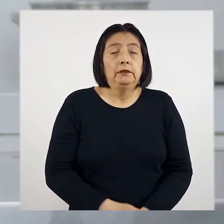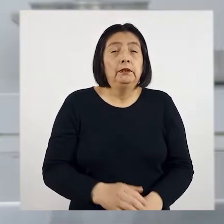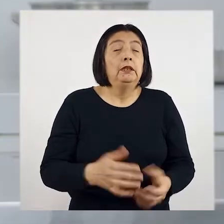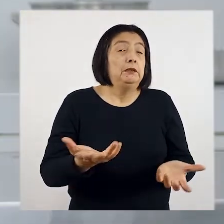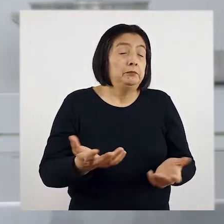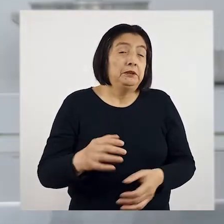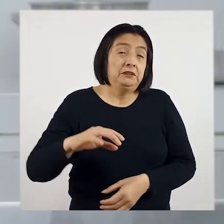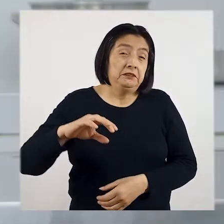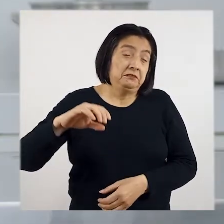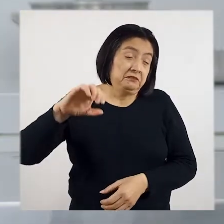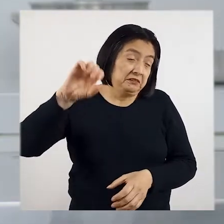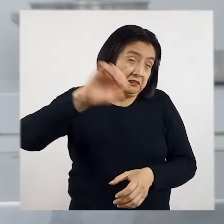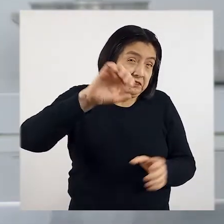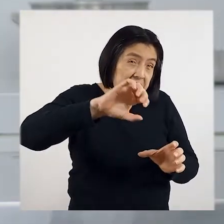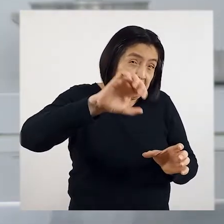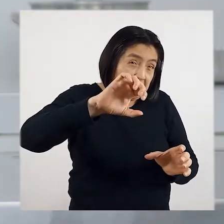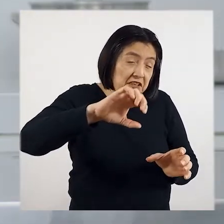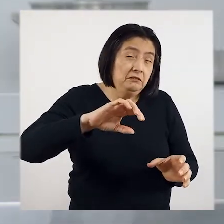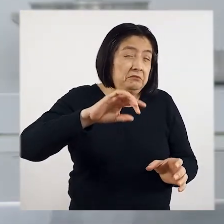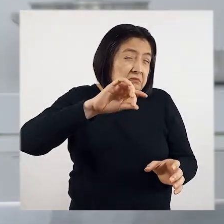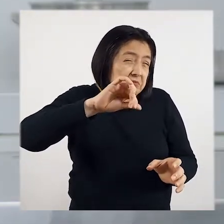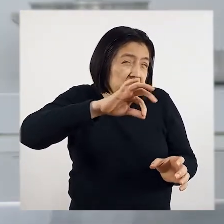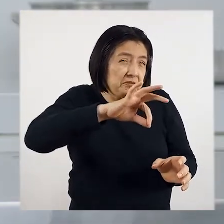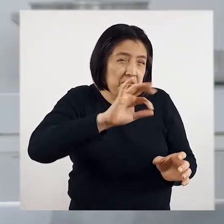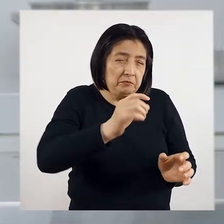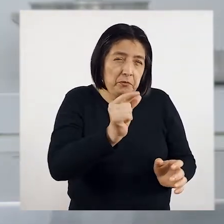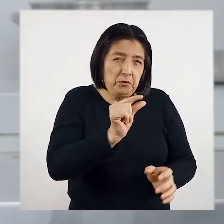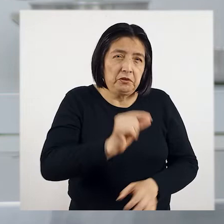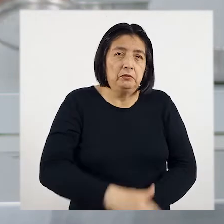Agregaremos una pizca de sal.